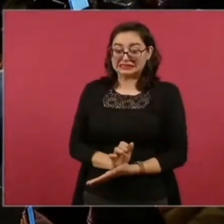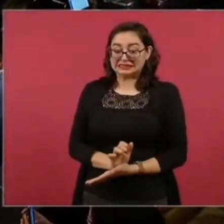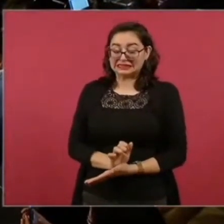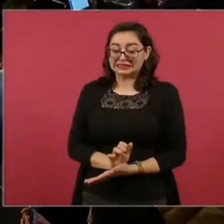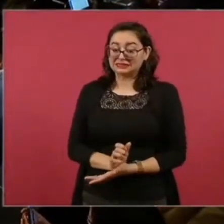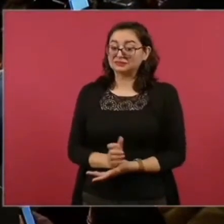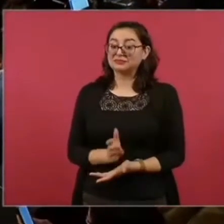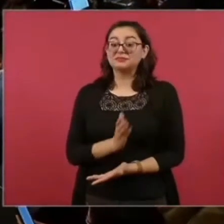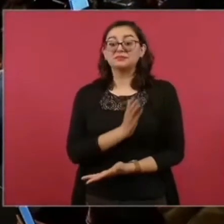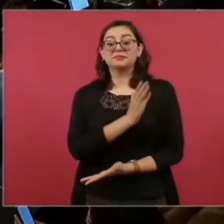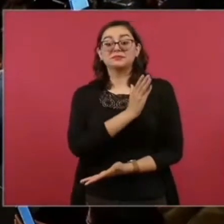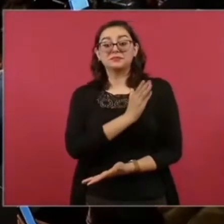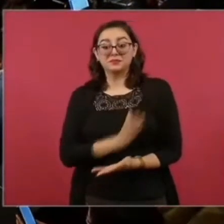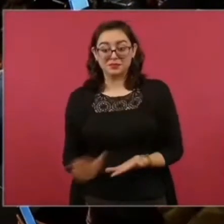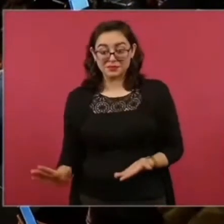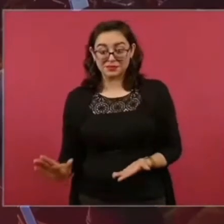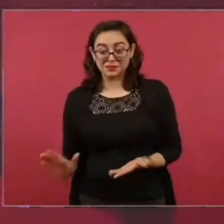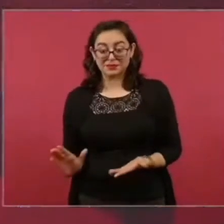es